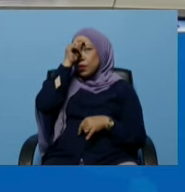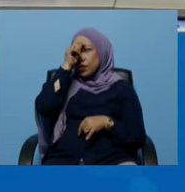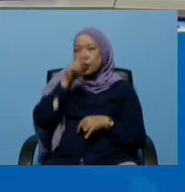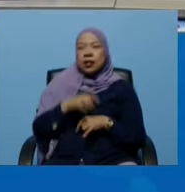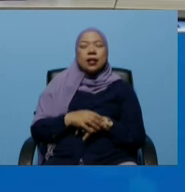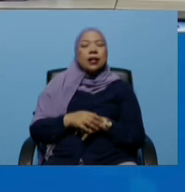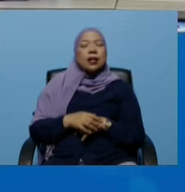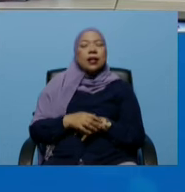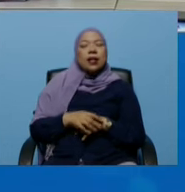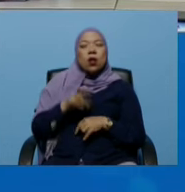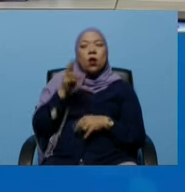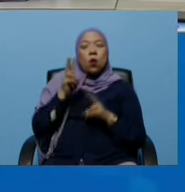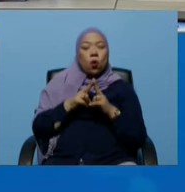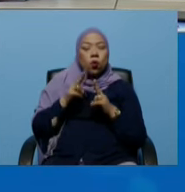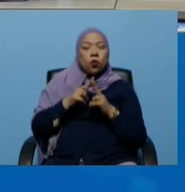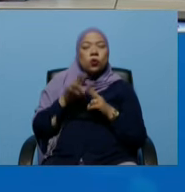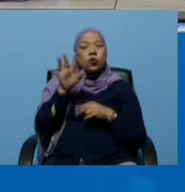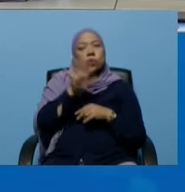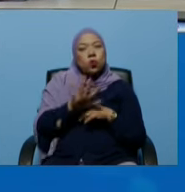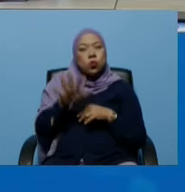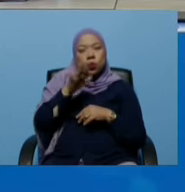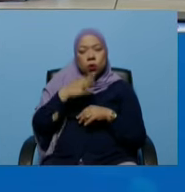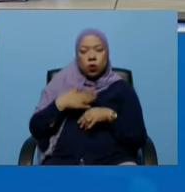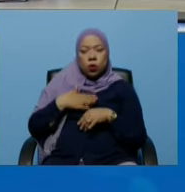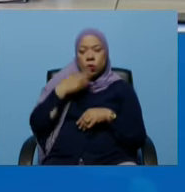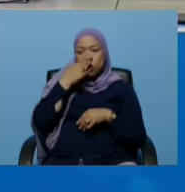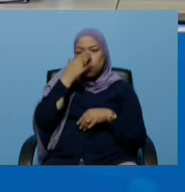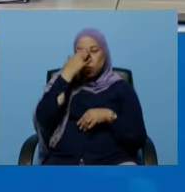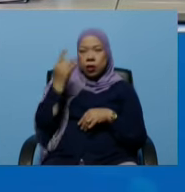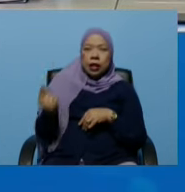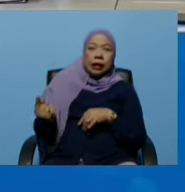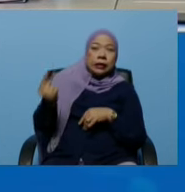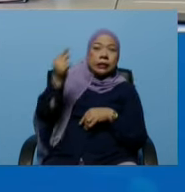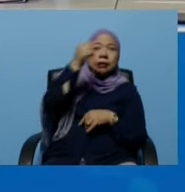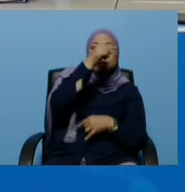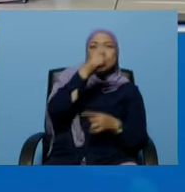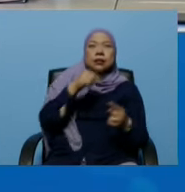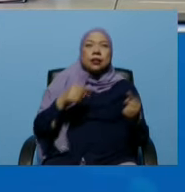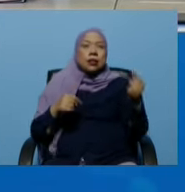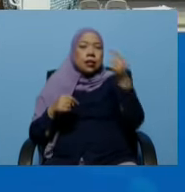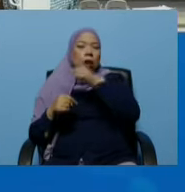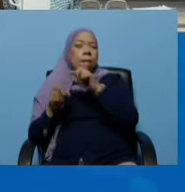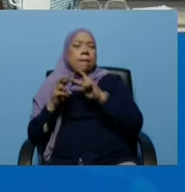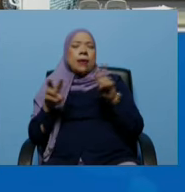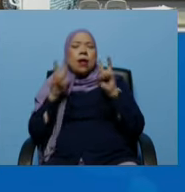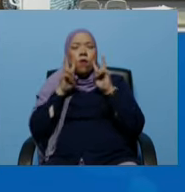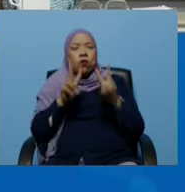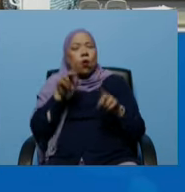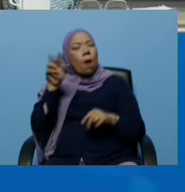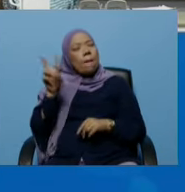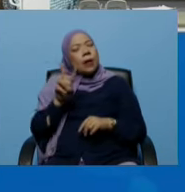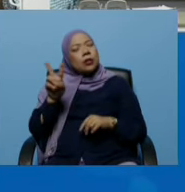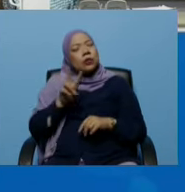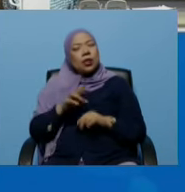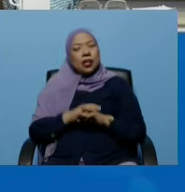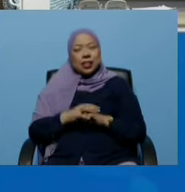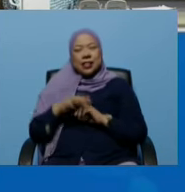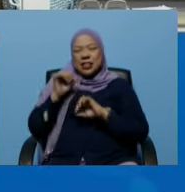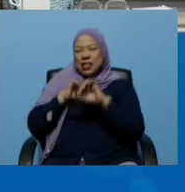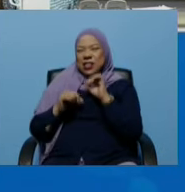Recorrió todo el Medio Oriente. Le pasaban los misiles por aquí, por allá, pero ella venía para adelante. A nosotros no para